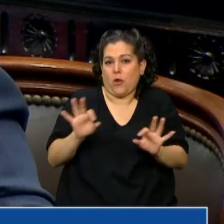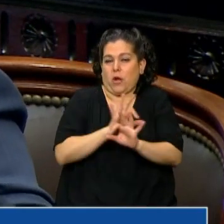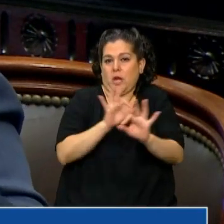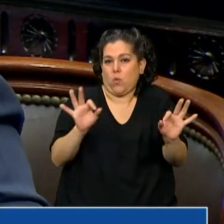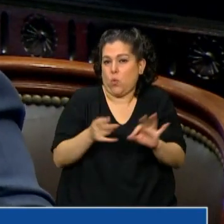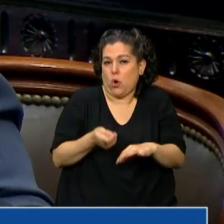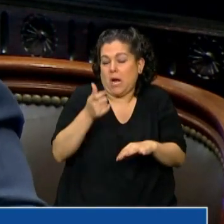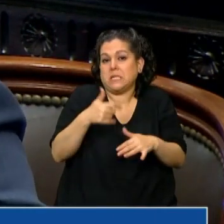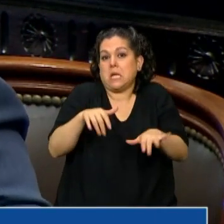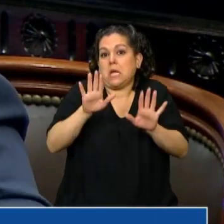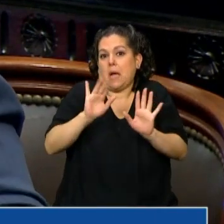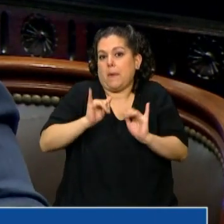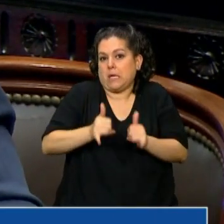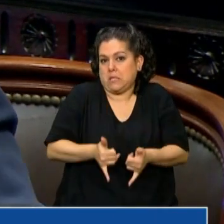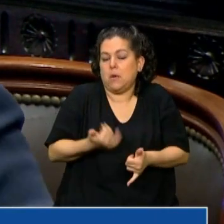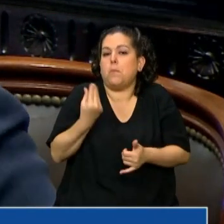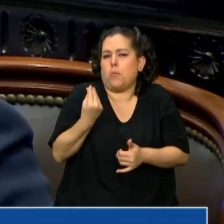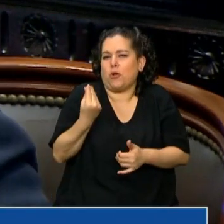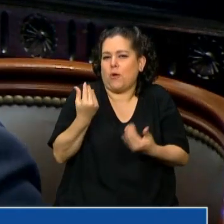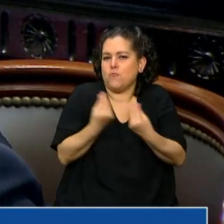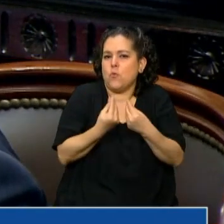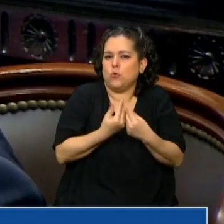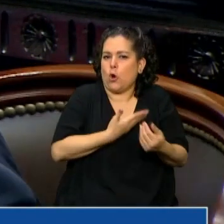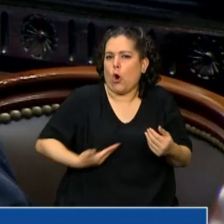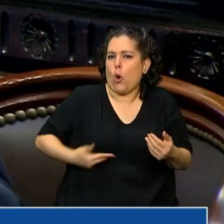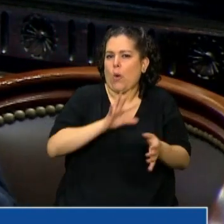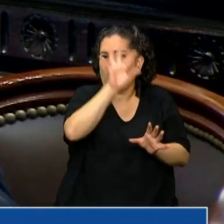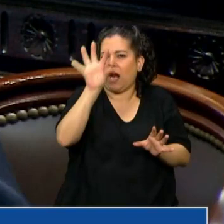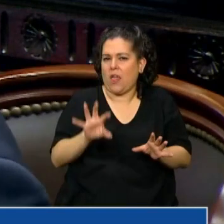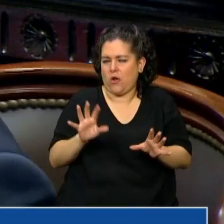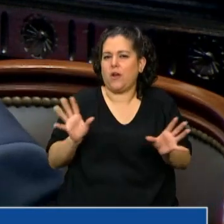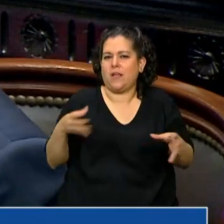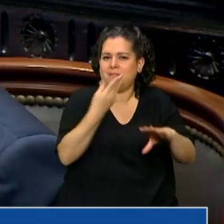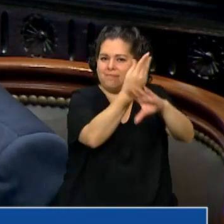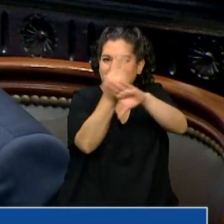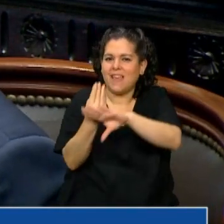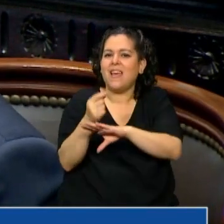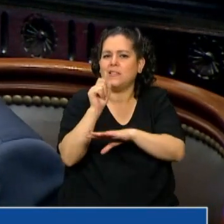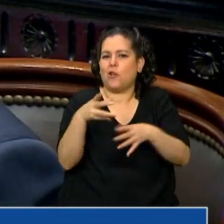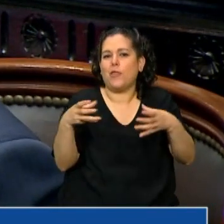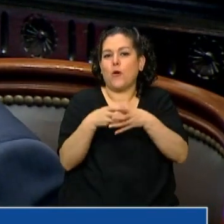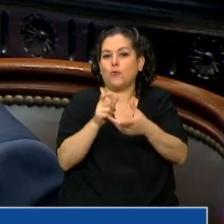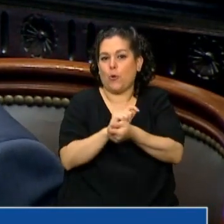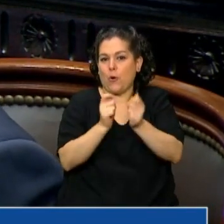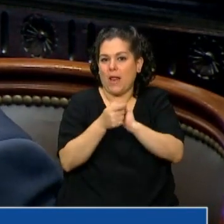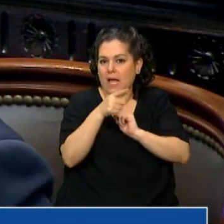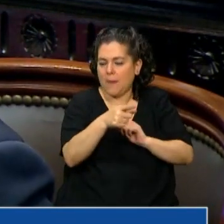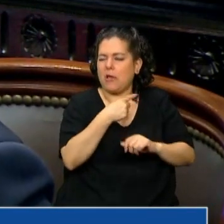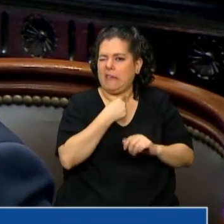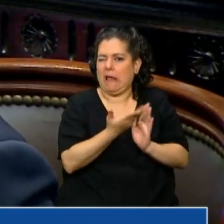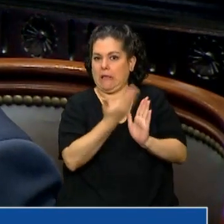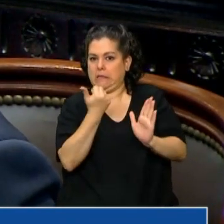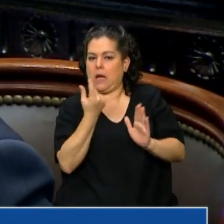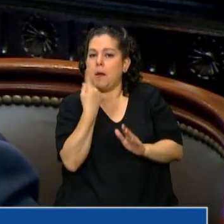electo, capaz que lo hacen porque muchos de los nuevos gobernadores electos son de Juntos por el Cambio y los quieren desfinanciar, pero ninguno